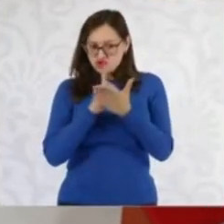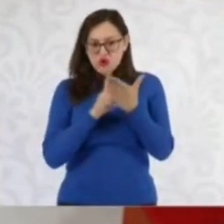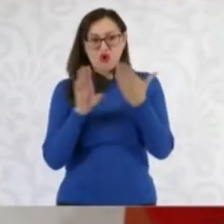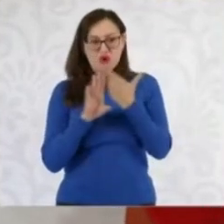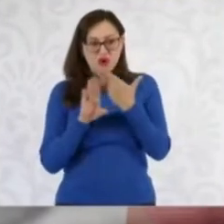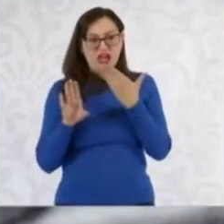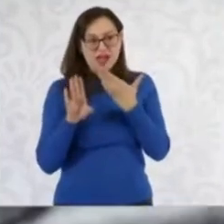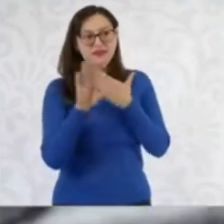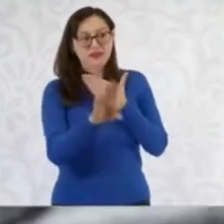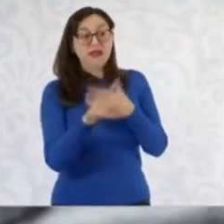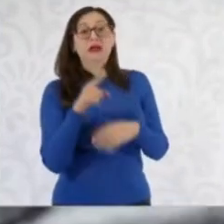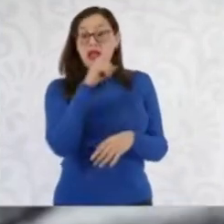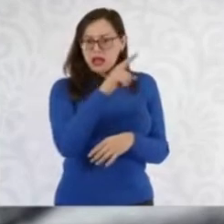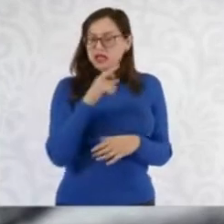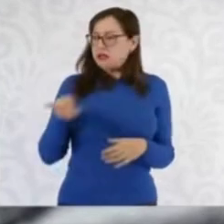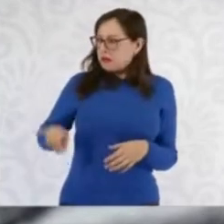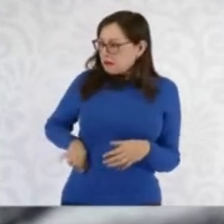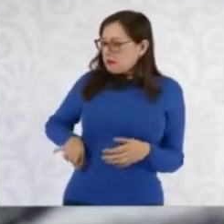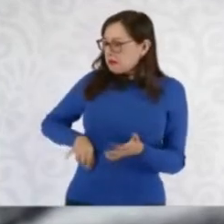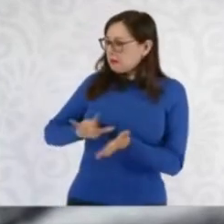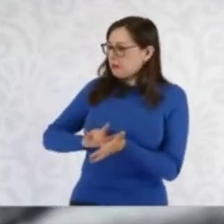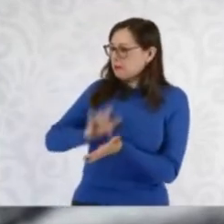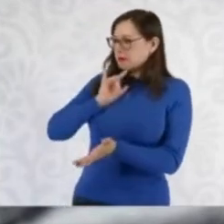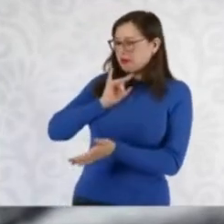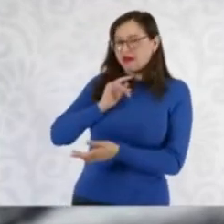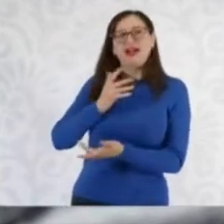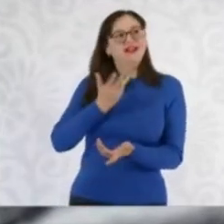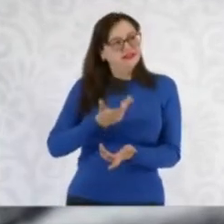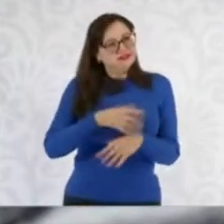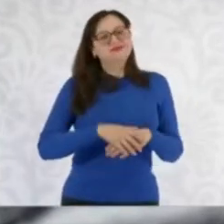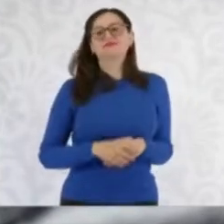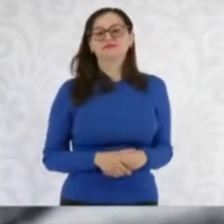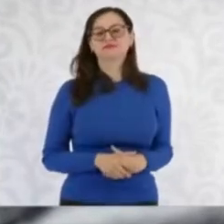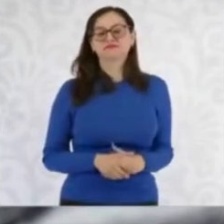publicación reciente de que va a impulsar una campaña.